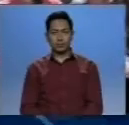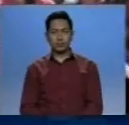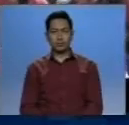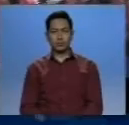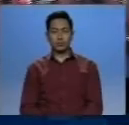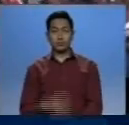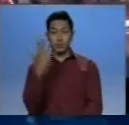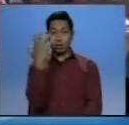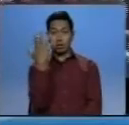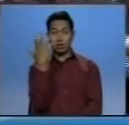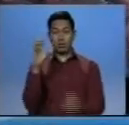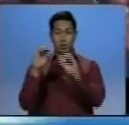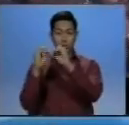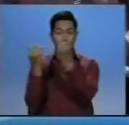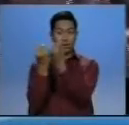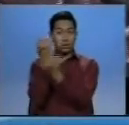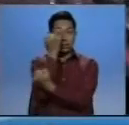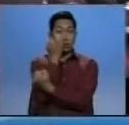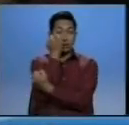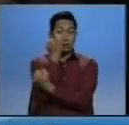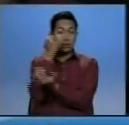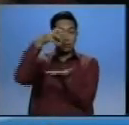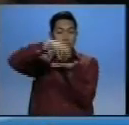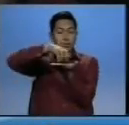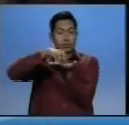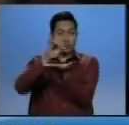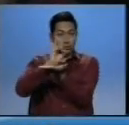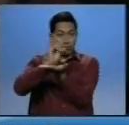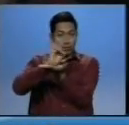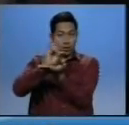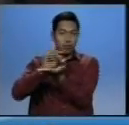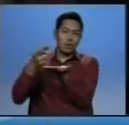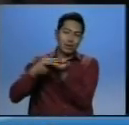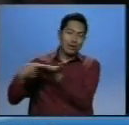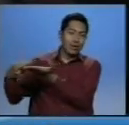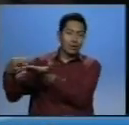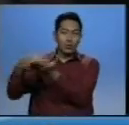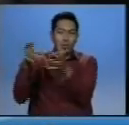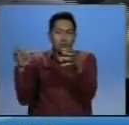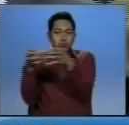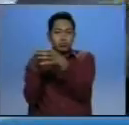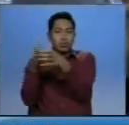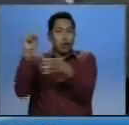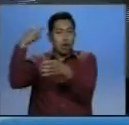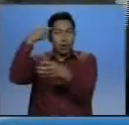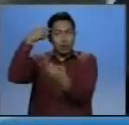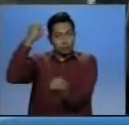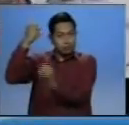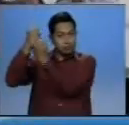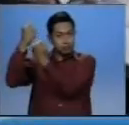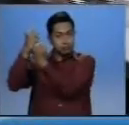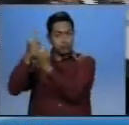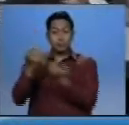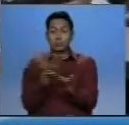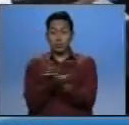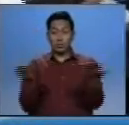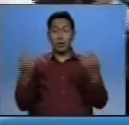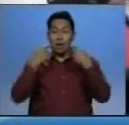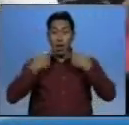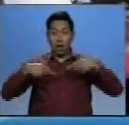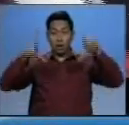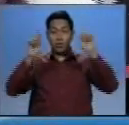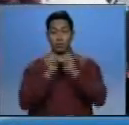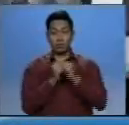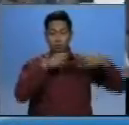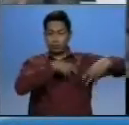Y 15 organizaciones indígenas de la provincia de Bolívar se reunieron para dar a conocer su respaldo al gobierno nacional. Además, anunciaron el rechazo a la